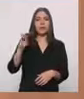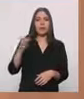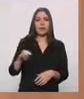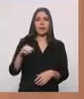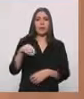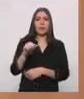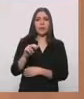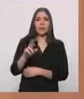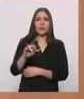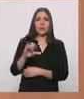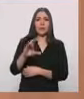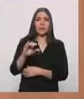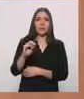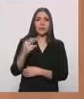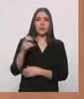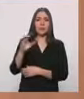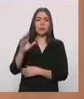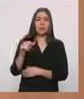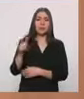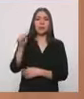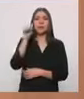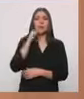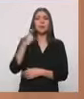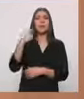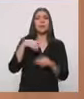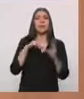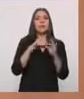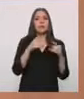todos los martes tenemos el gusto de recibir al consejero electoral del Instituto Electoral de la Ciudad de México, Mauricio Huesca, quien siempre nos pone al